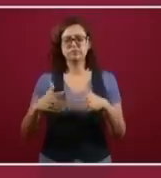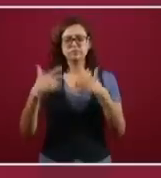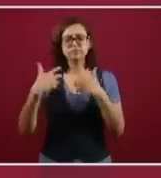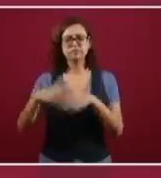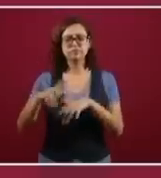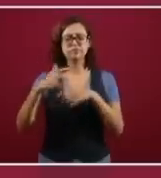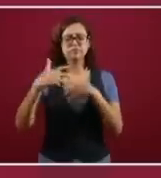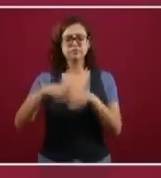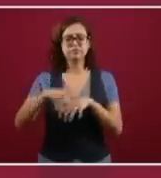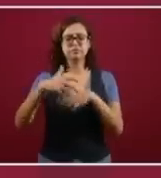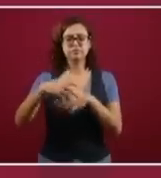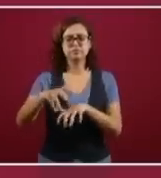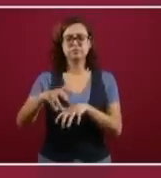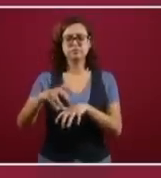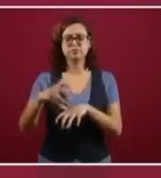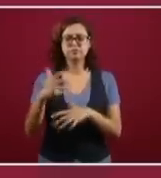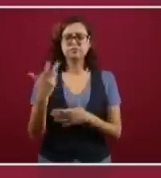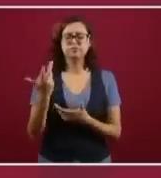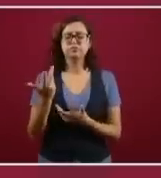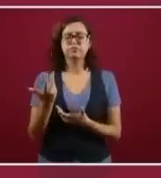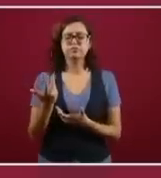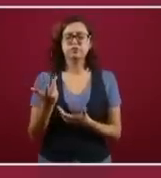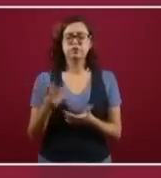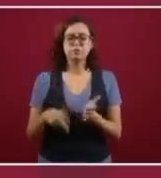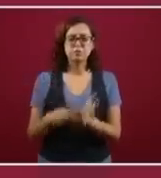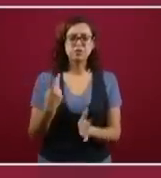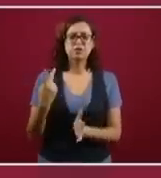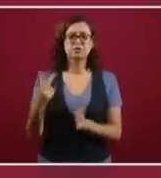porque fueron insistentes,